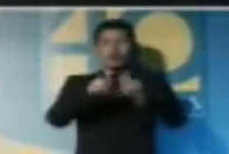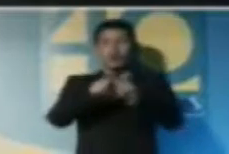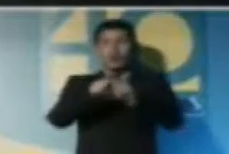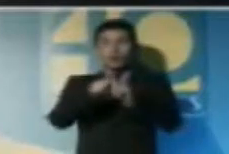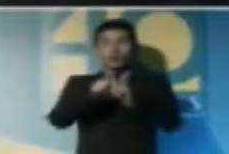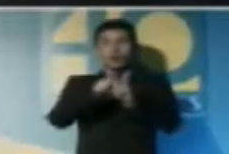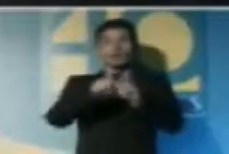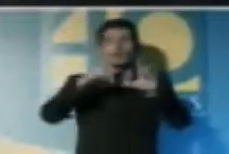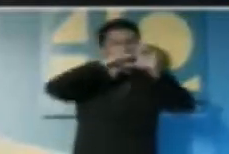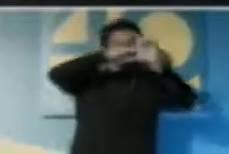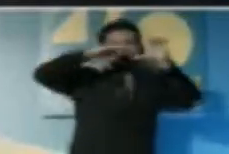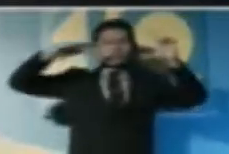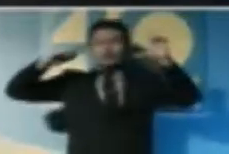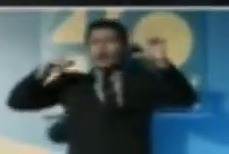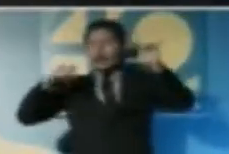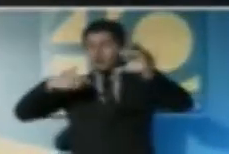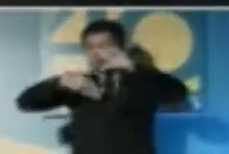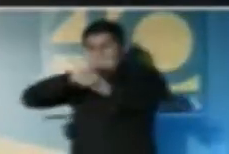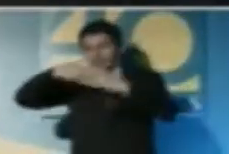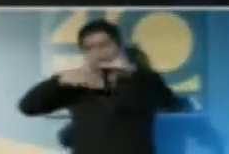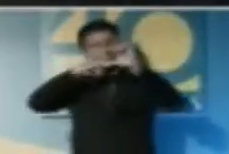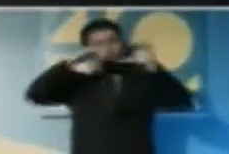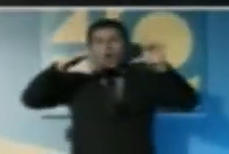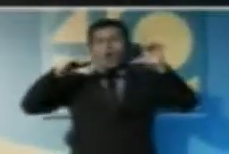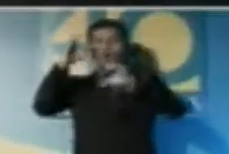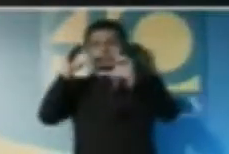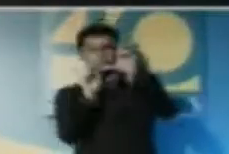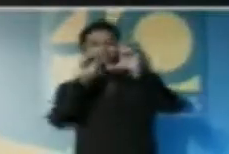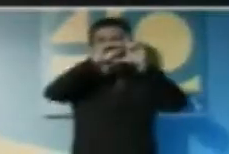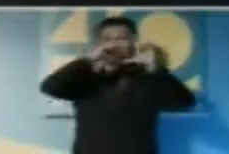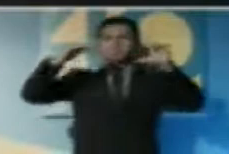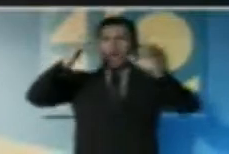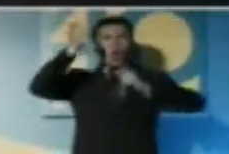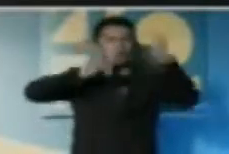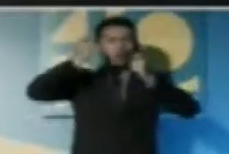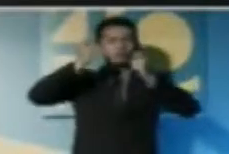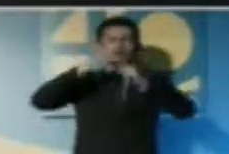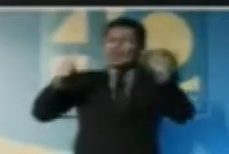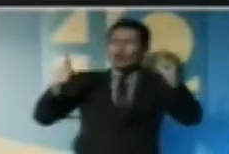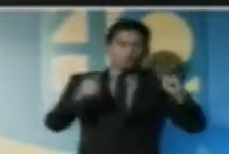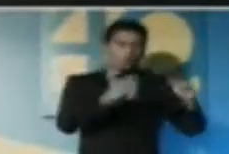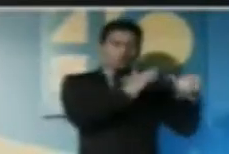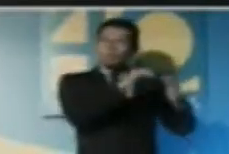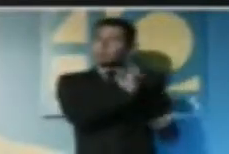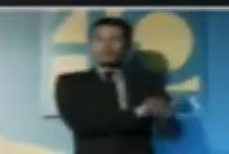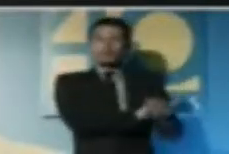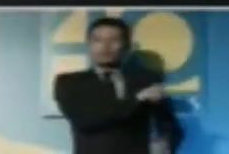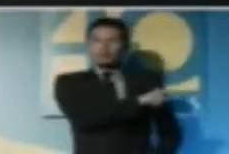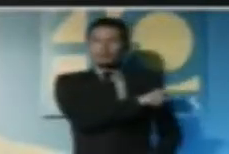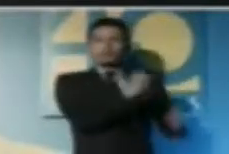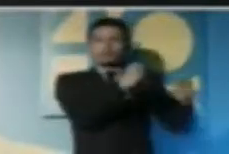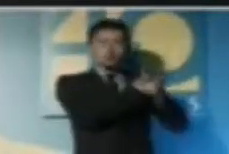encima de la media de los países de la región. Sin embargo, mantenemos este conflicto armado por décadas, la